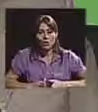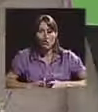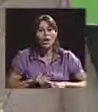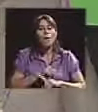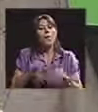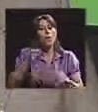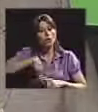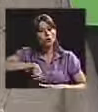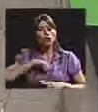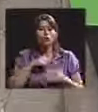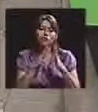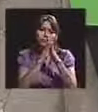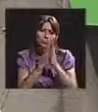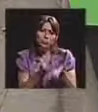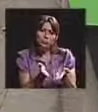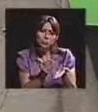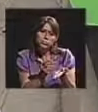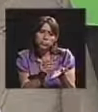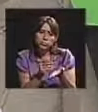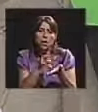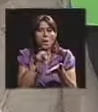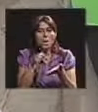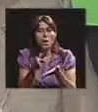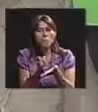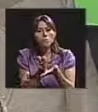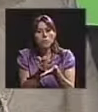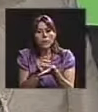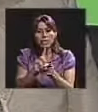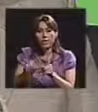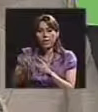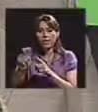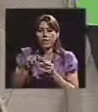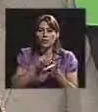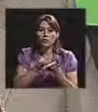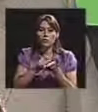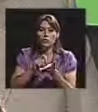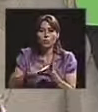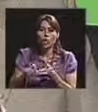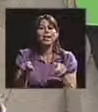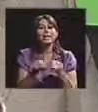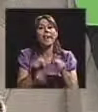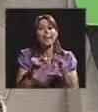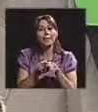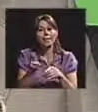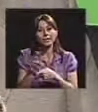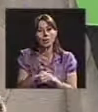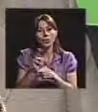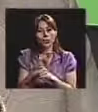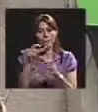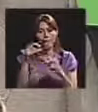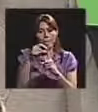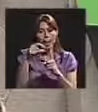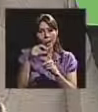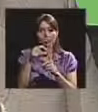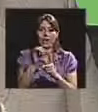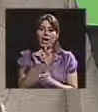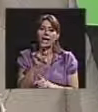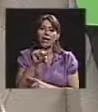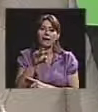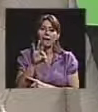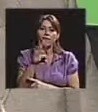la literatura y en los acercamientos que hacen algunos autores que se usa también la palabra